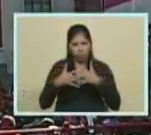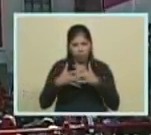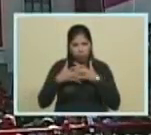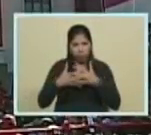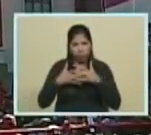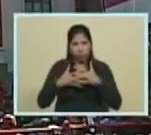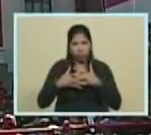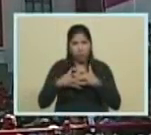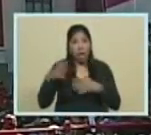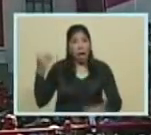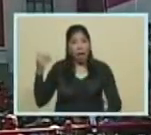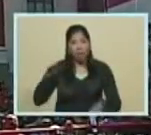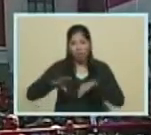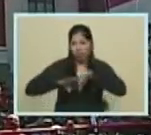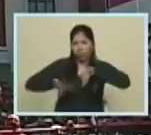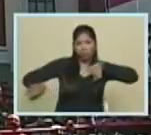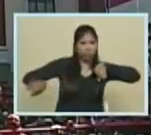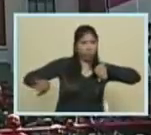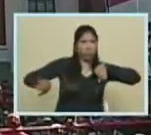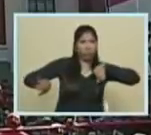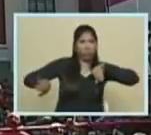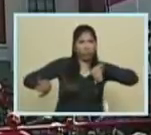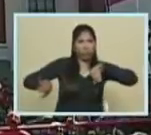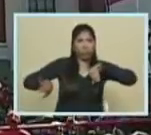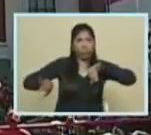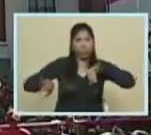Nos habían separado